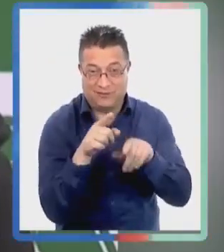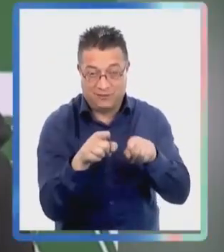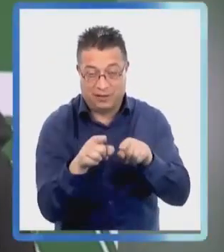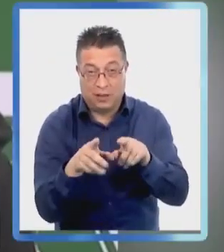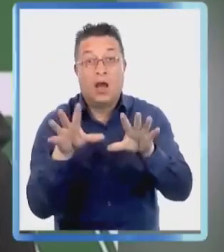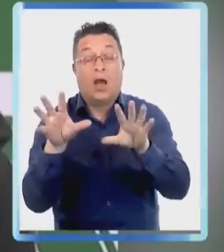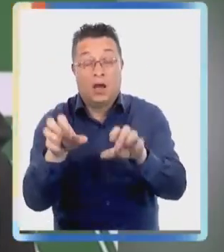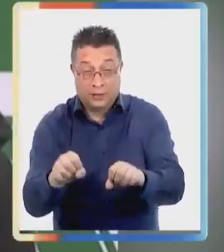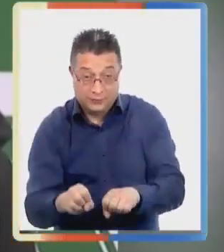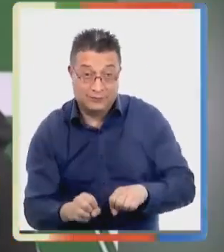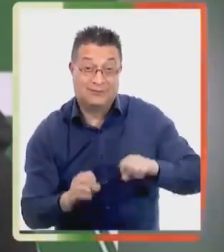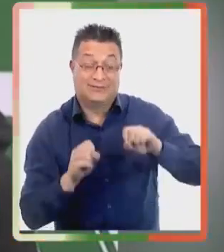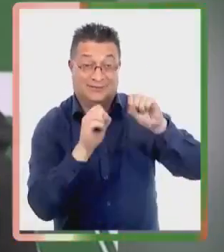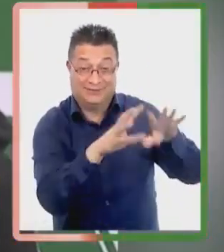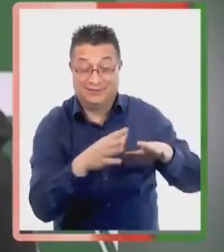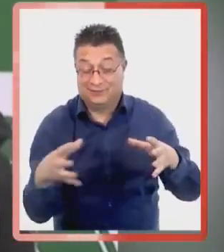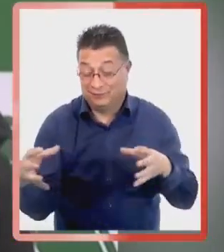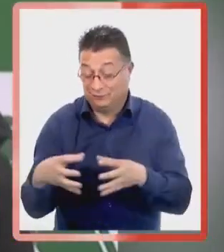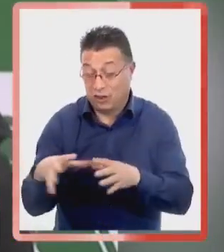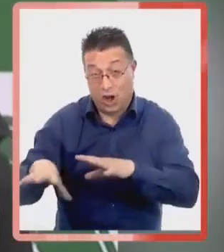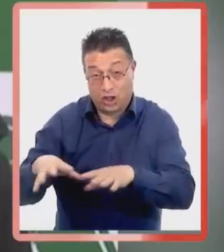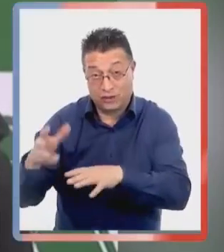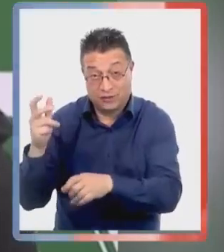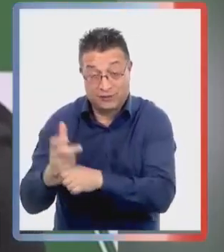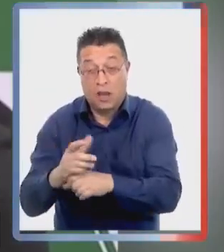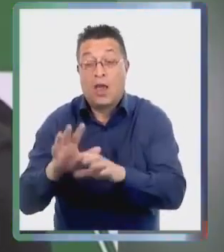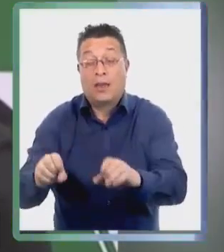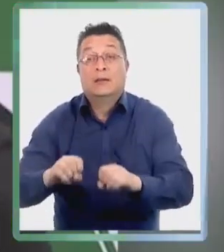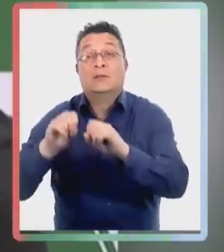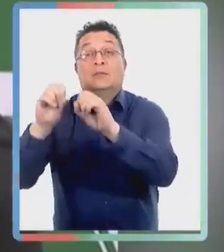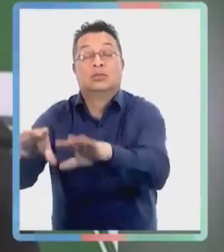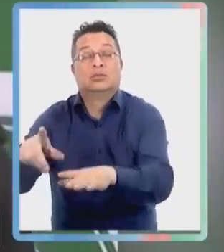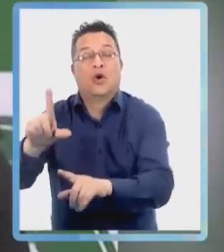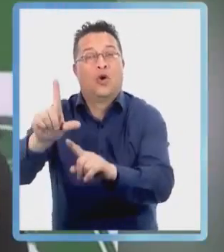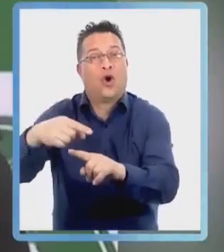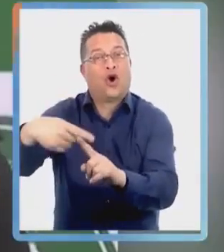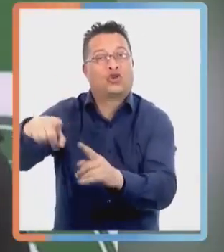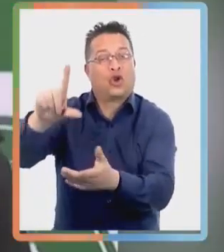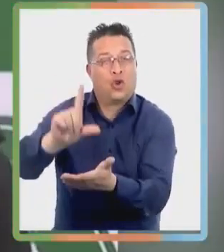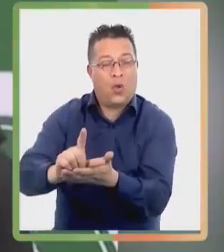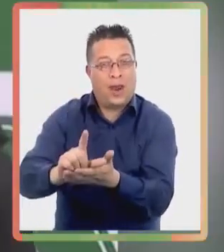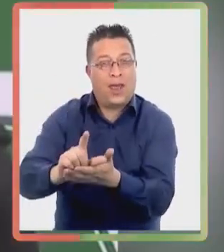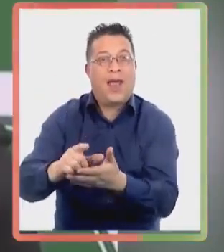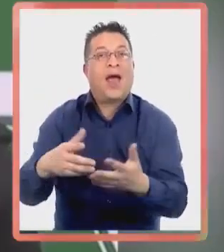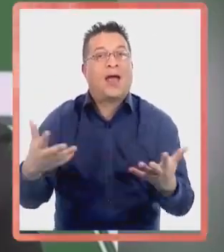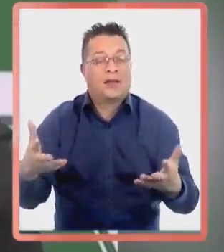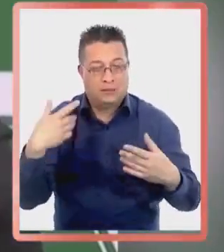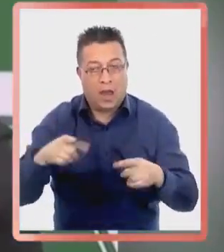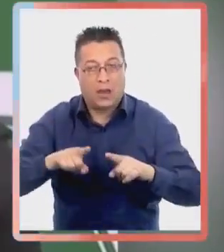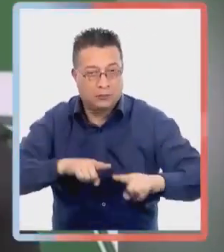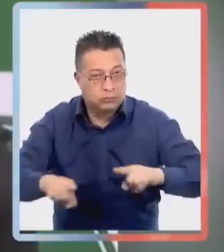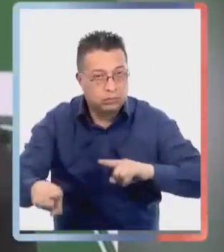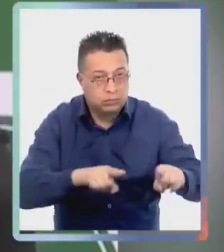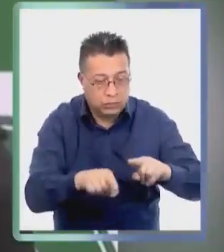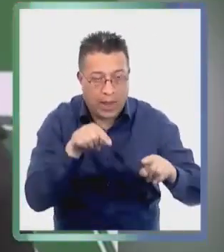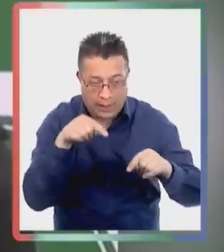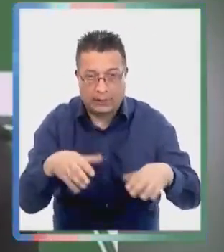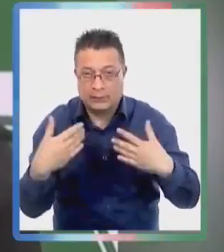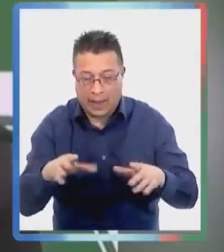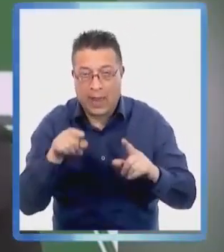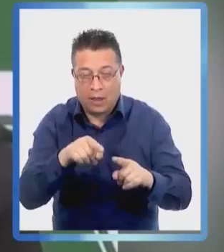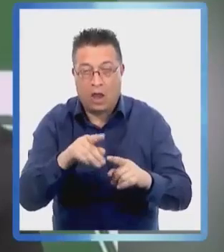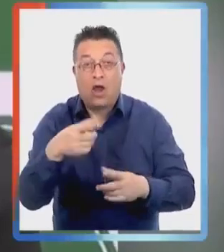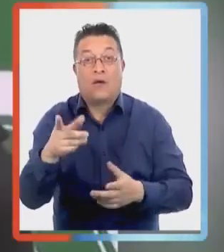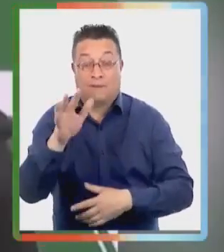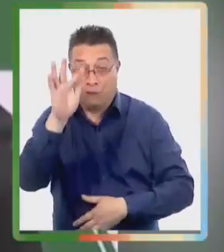trasladado estos implementos y que fueron dejados en determinado lugar. Realizando diligencias en ese sentido, es que funcionarios